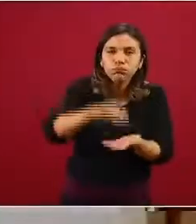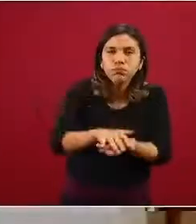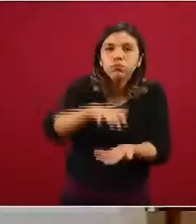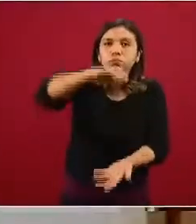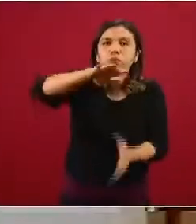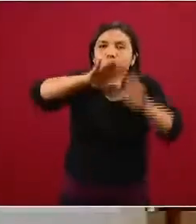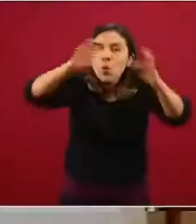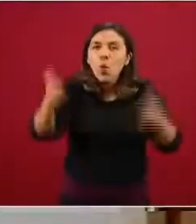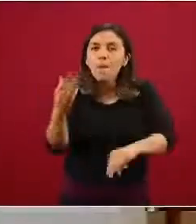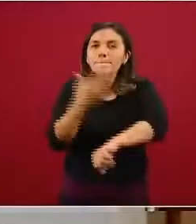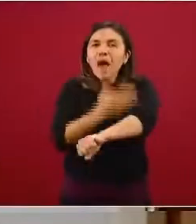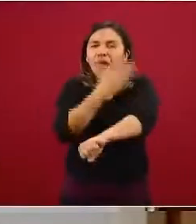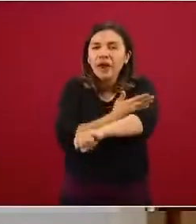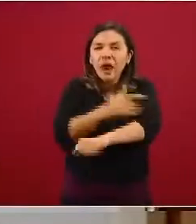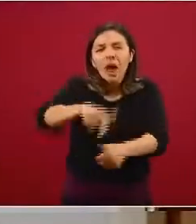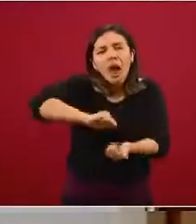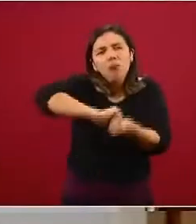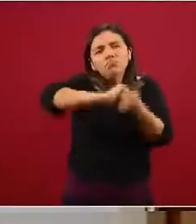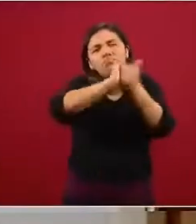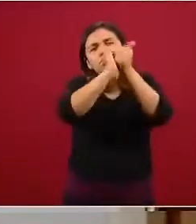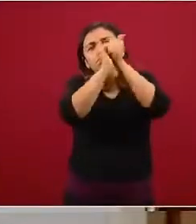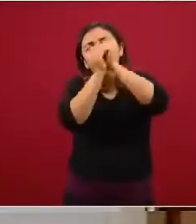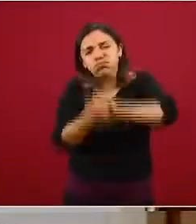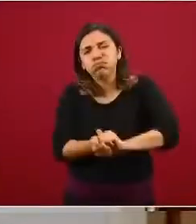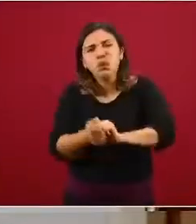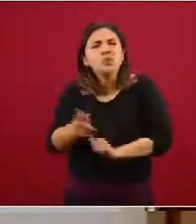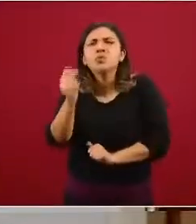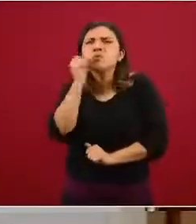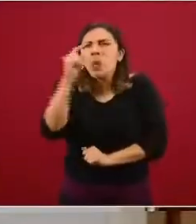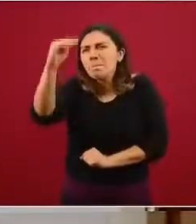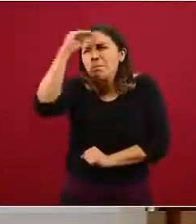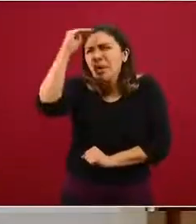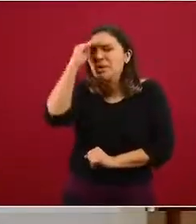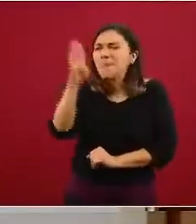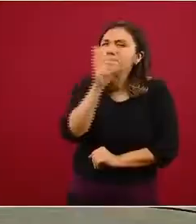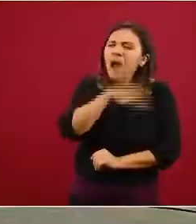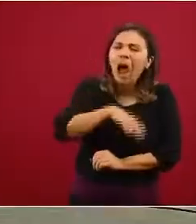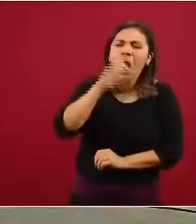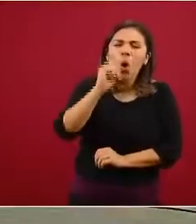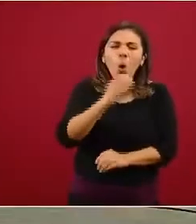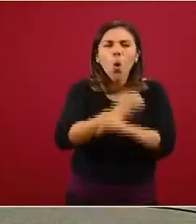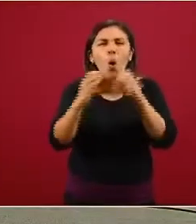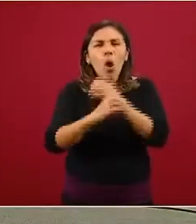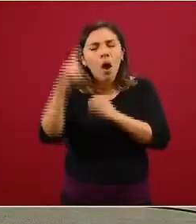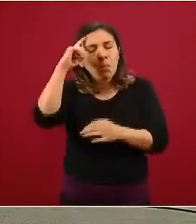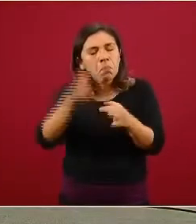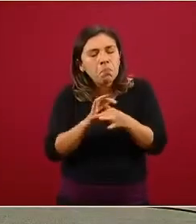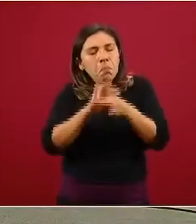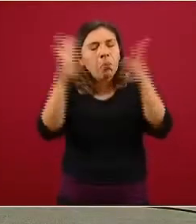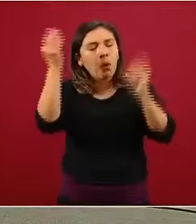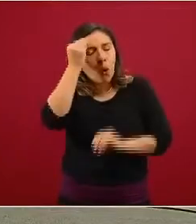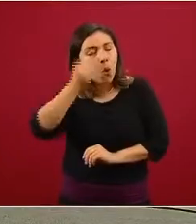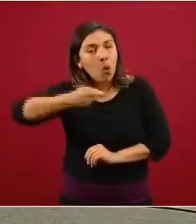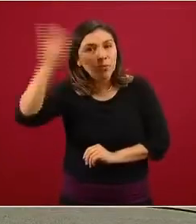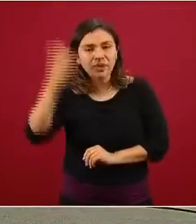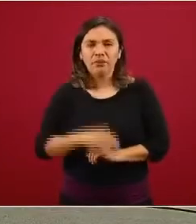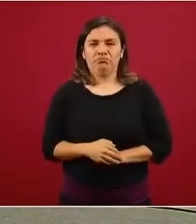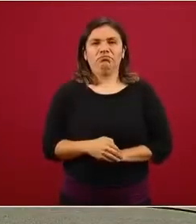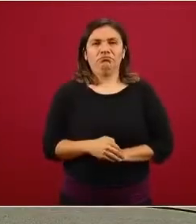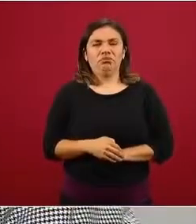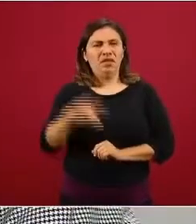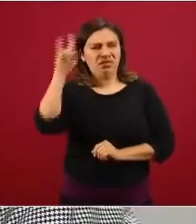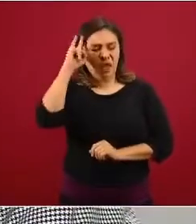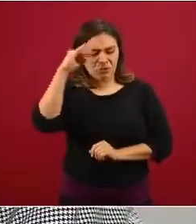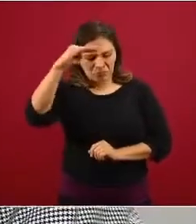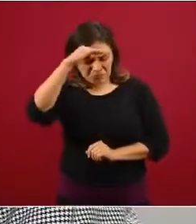tiempo surge un elixir que no importa tus malos pensamientos o tus errores, se te olvidan inmediatamente. En ese momento se